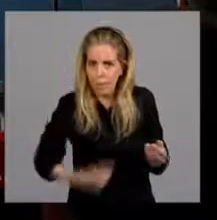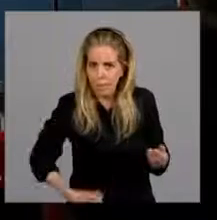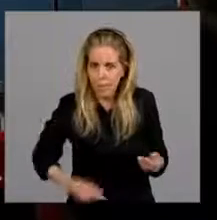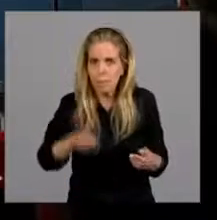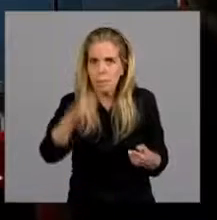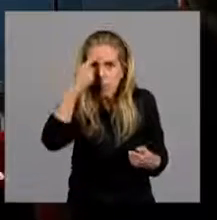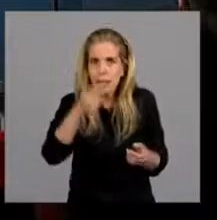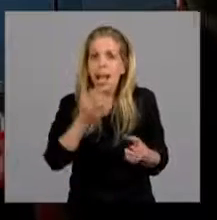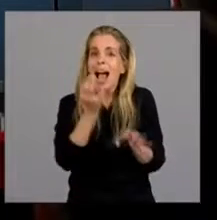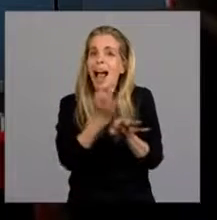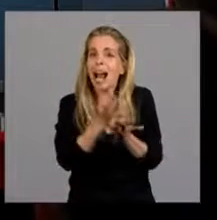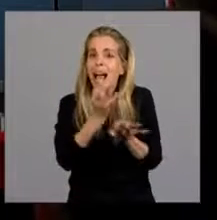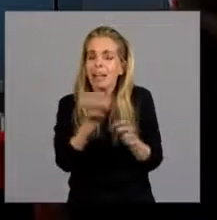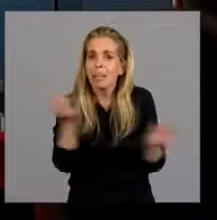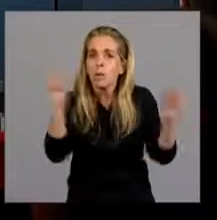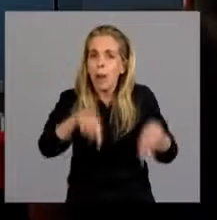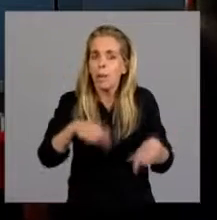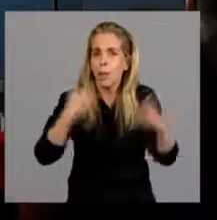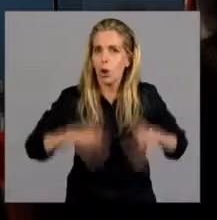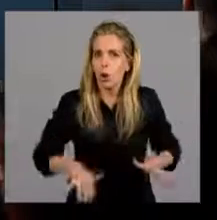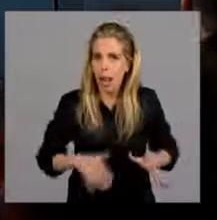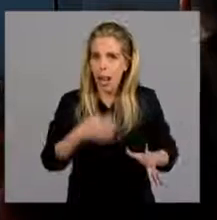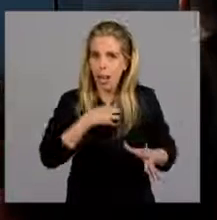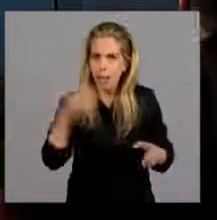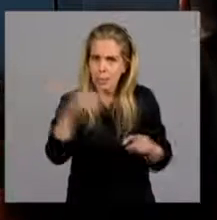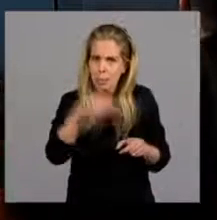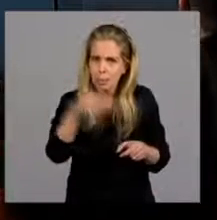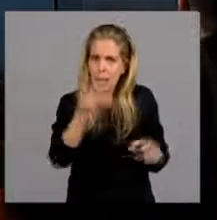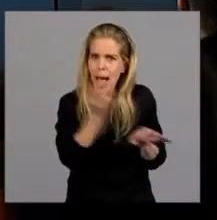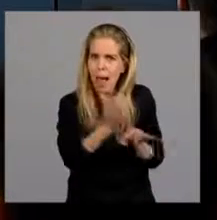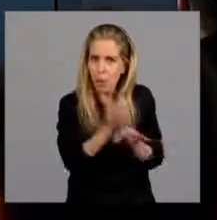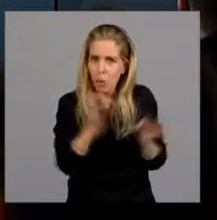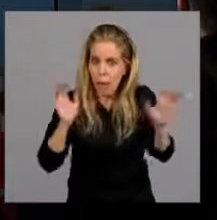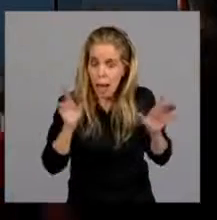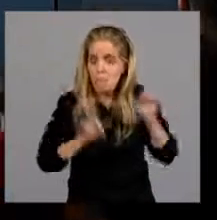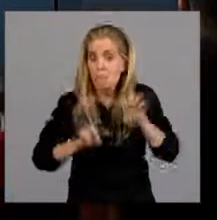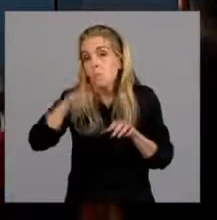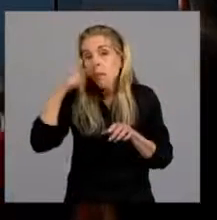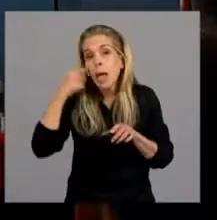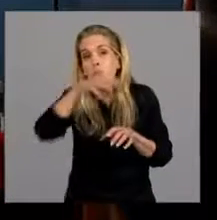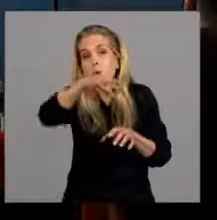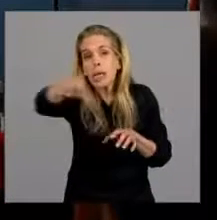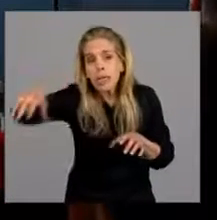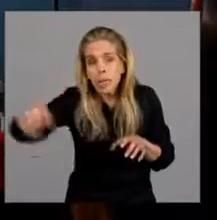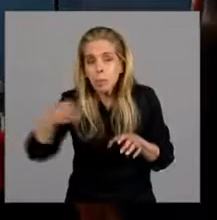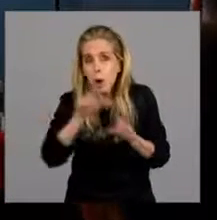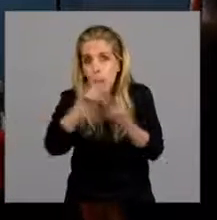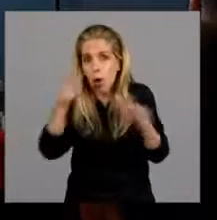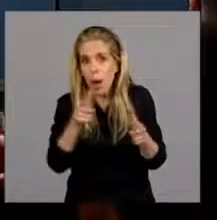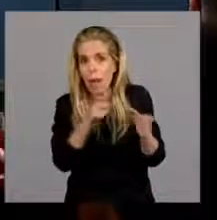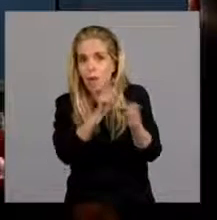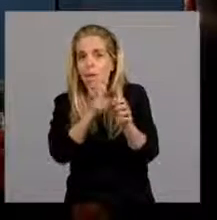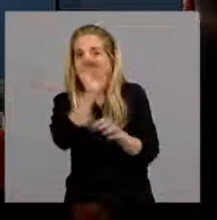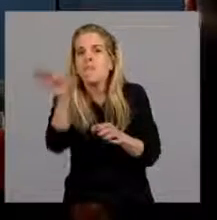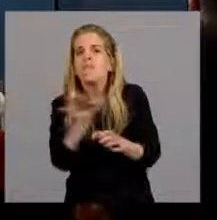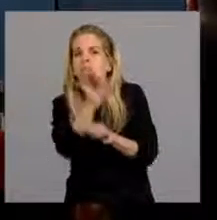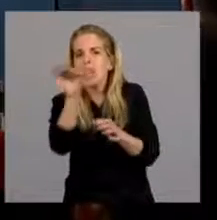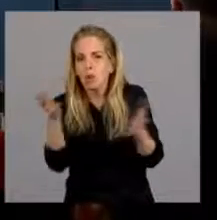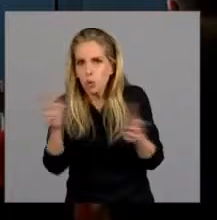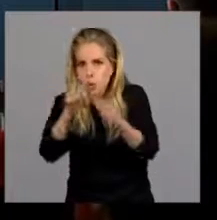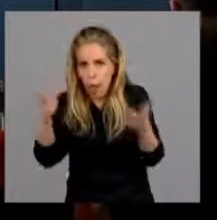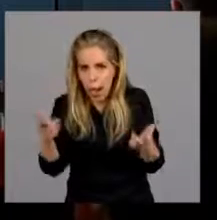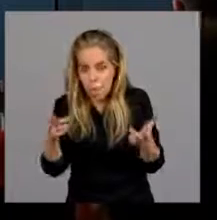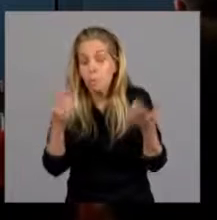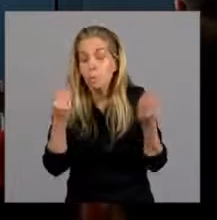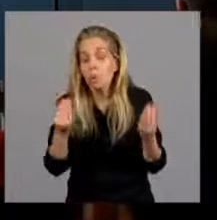de clases presenciales en los distritos sin circulación comunitaria, teniendo en cuenta la desigualdad que generan las clases